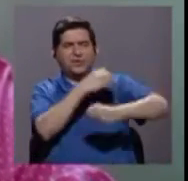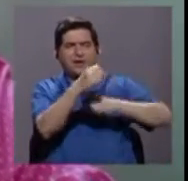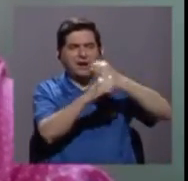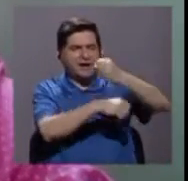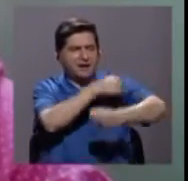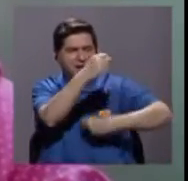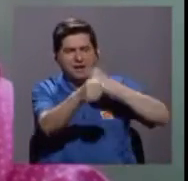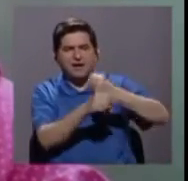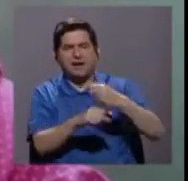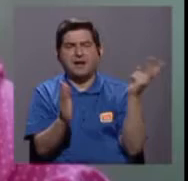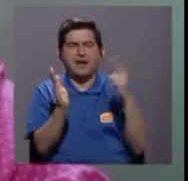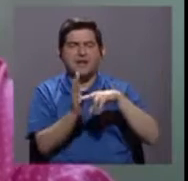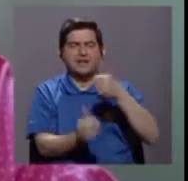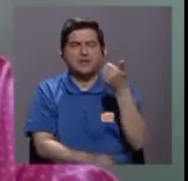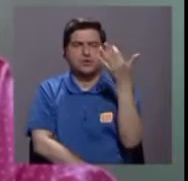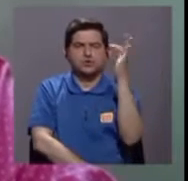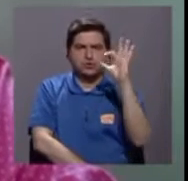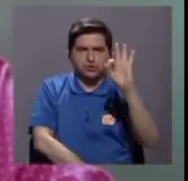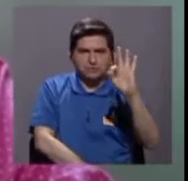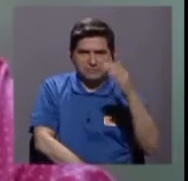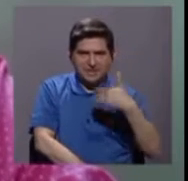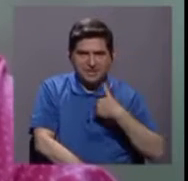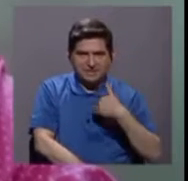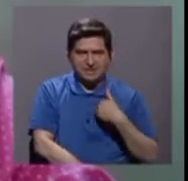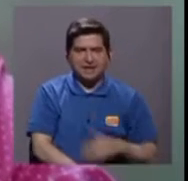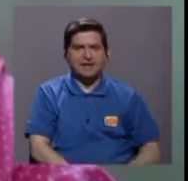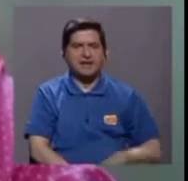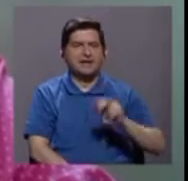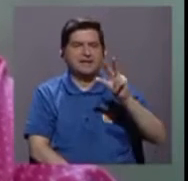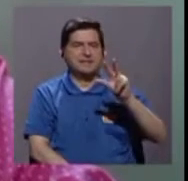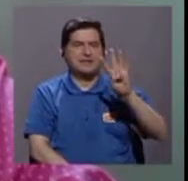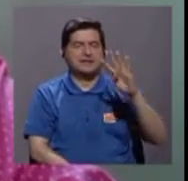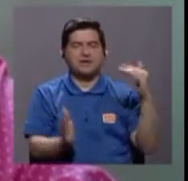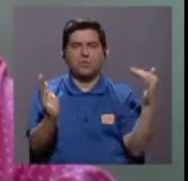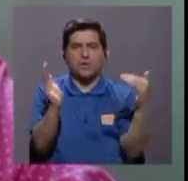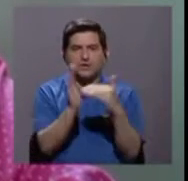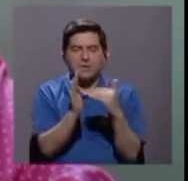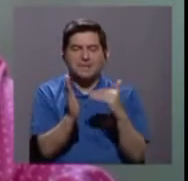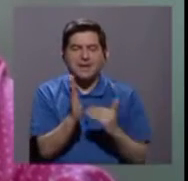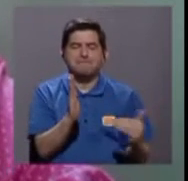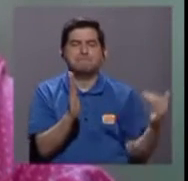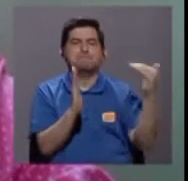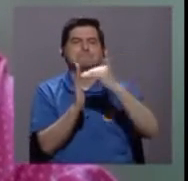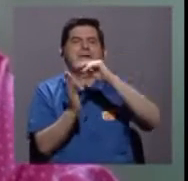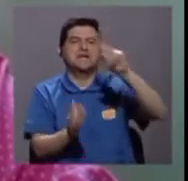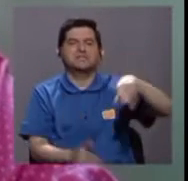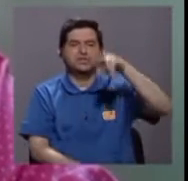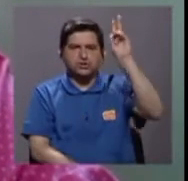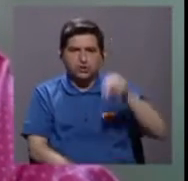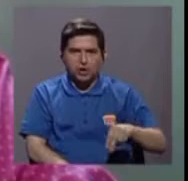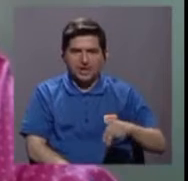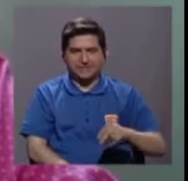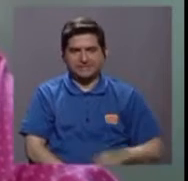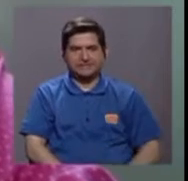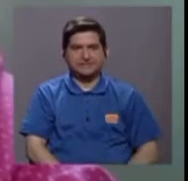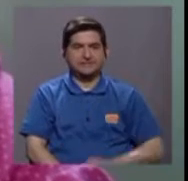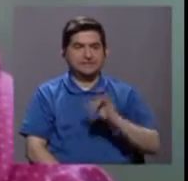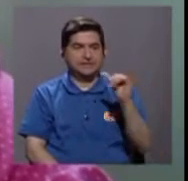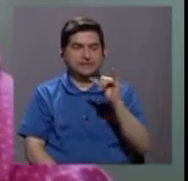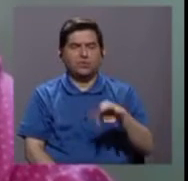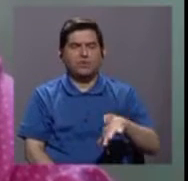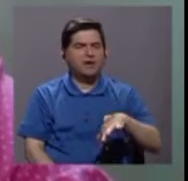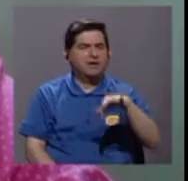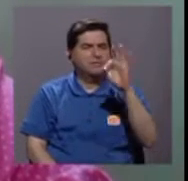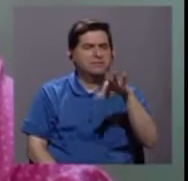años. Tenemos al 2019 la suma de 34.000 millones de colones. También